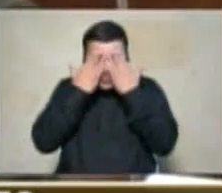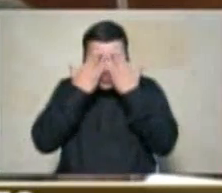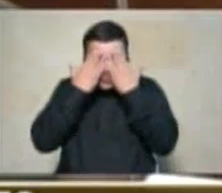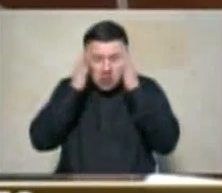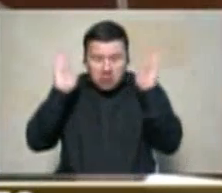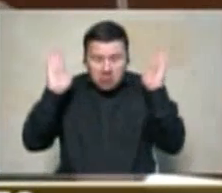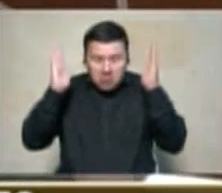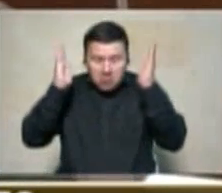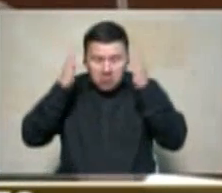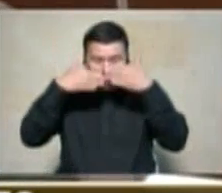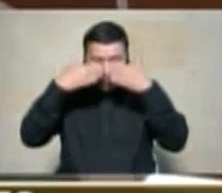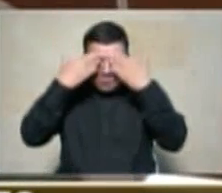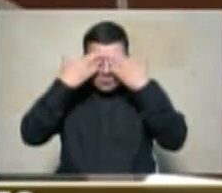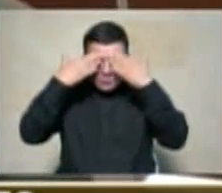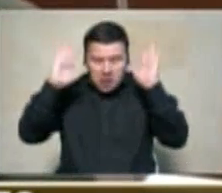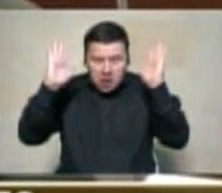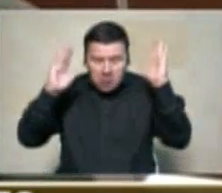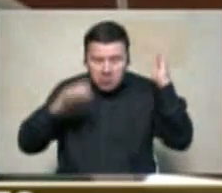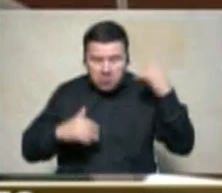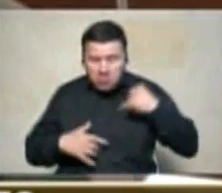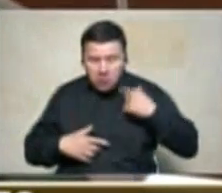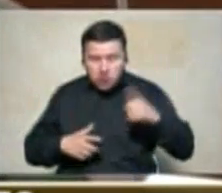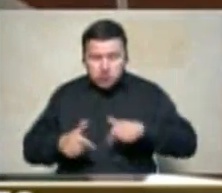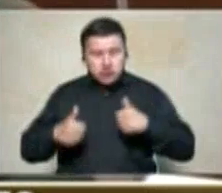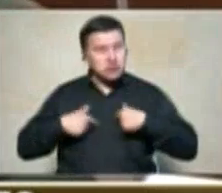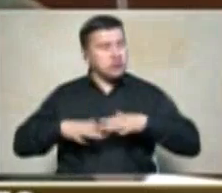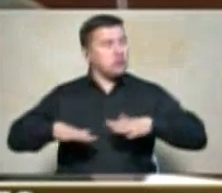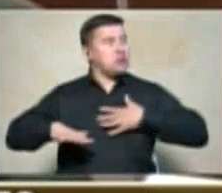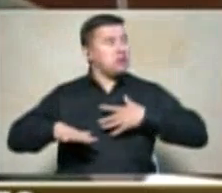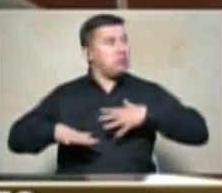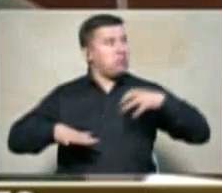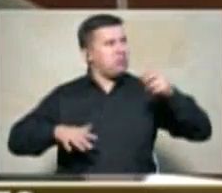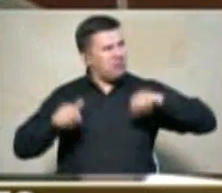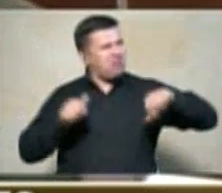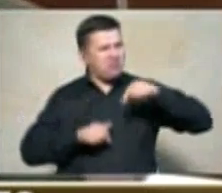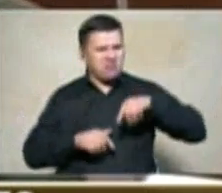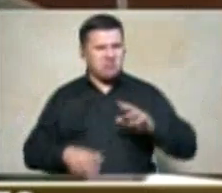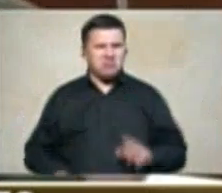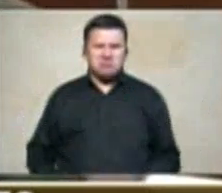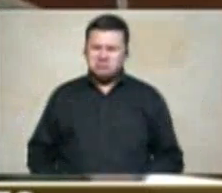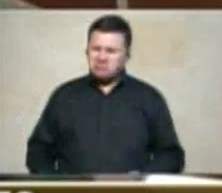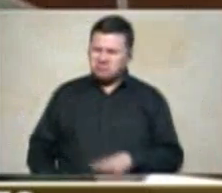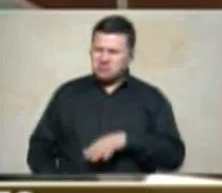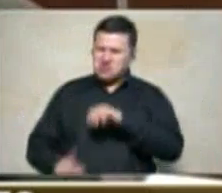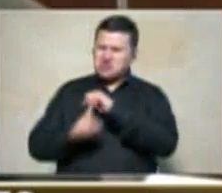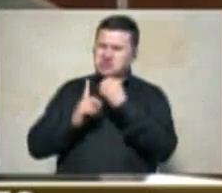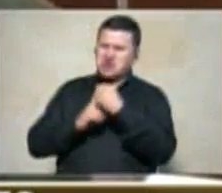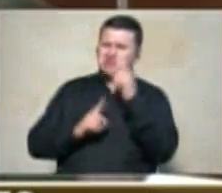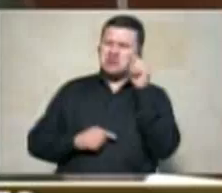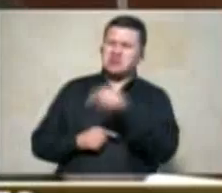no tenía una función social, una función para servir al Estado.